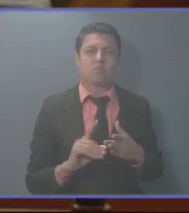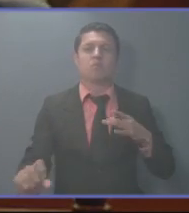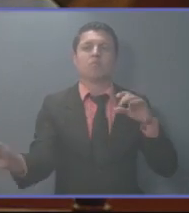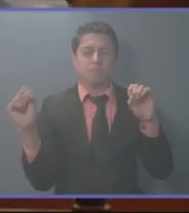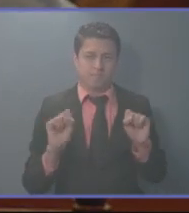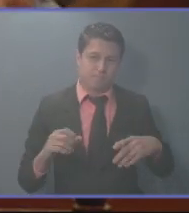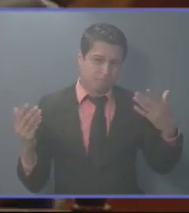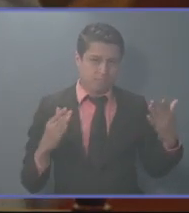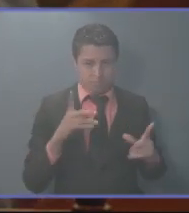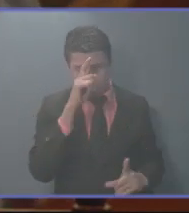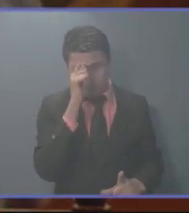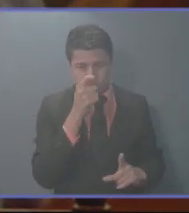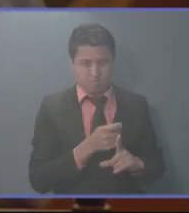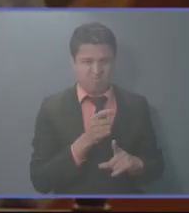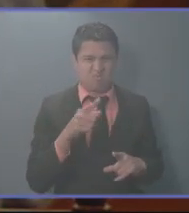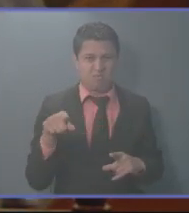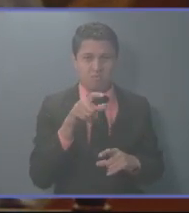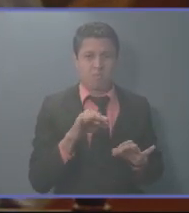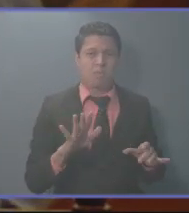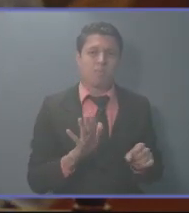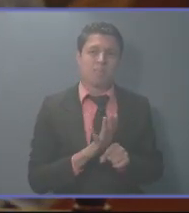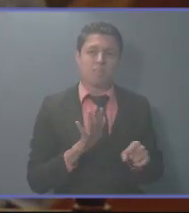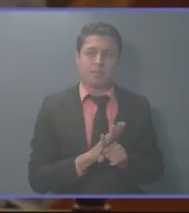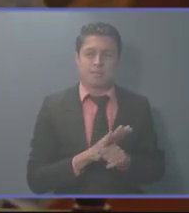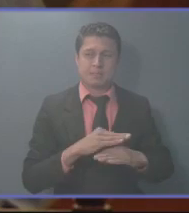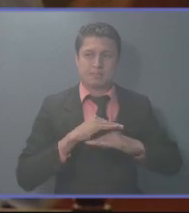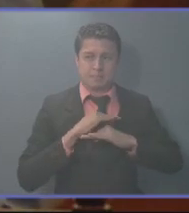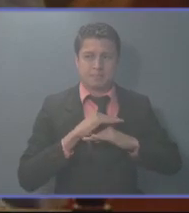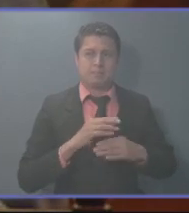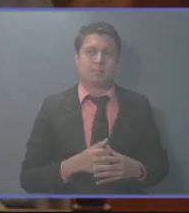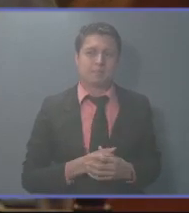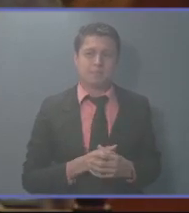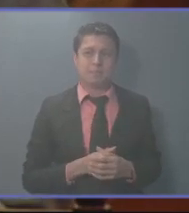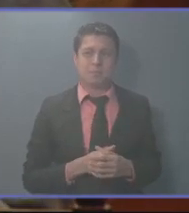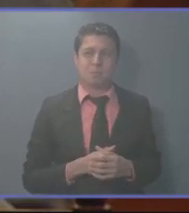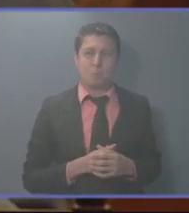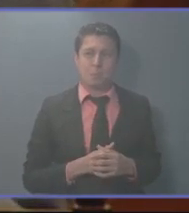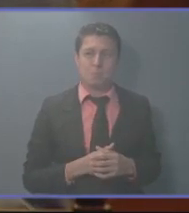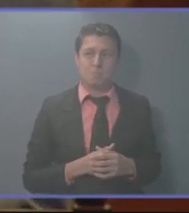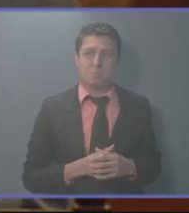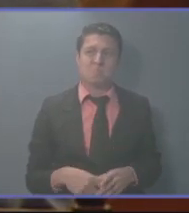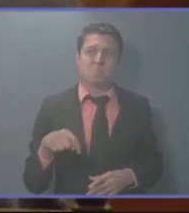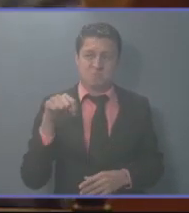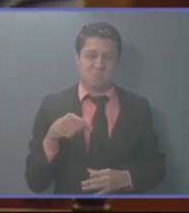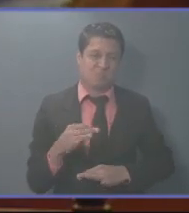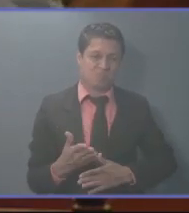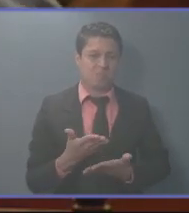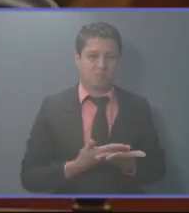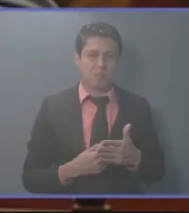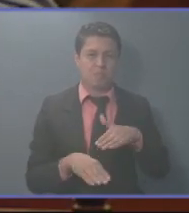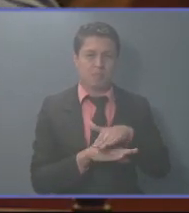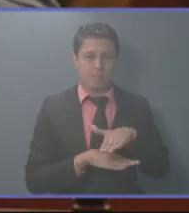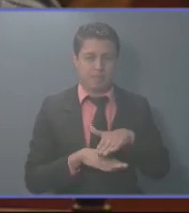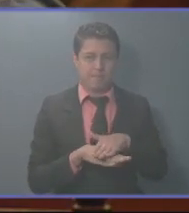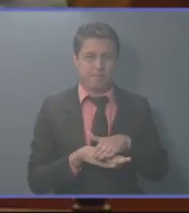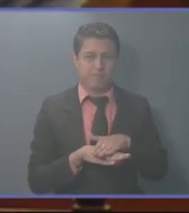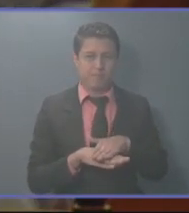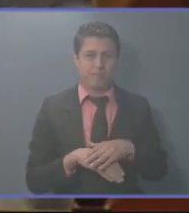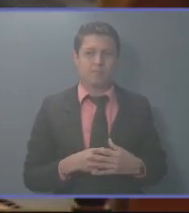hacer del conocimiento la sustanciación de lo que hoy se está solicitando.